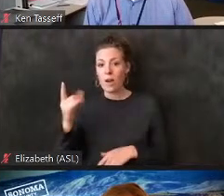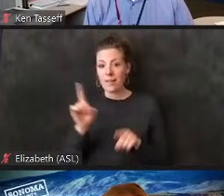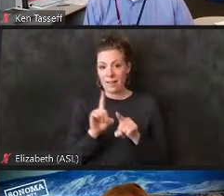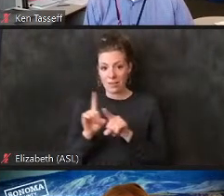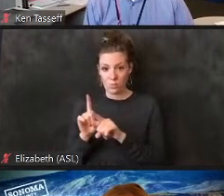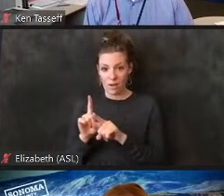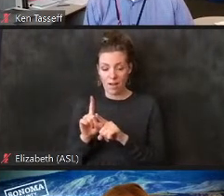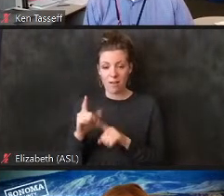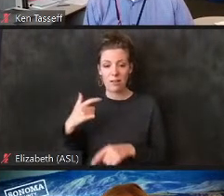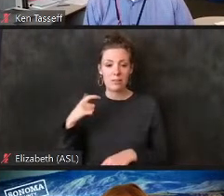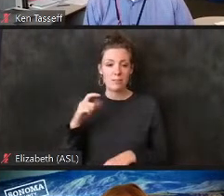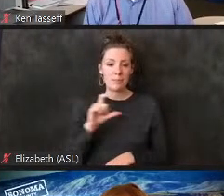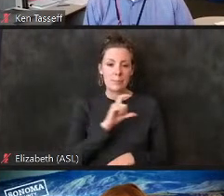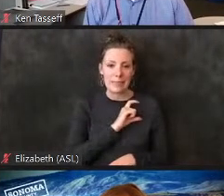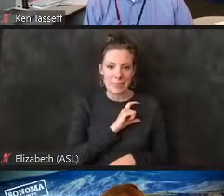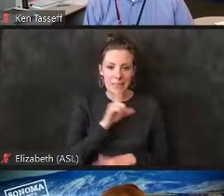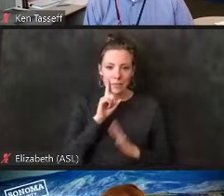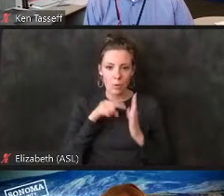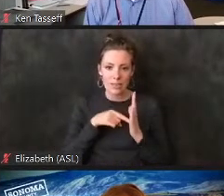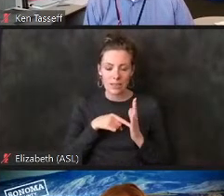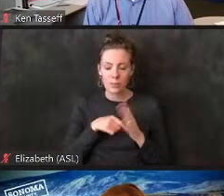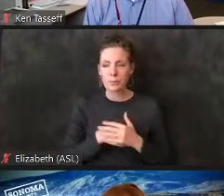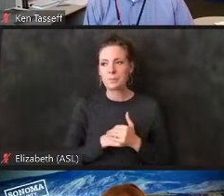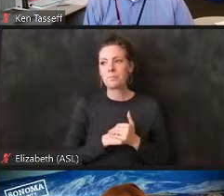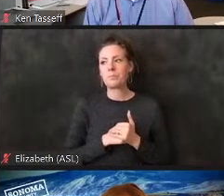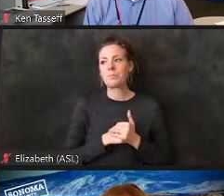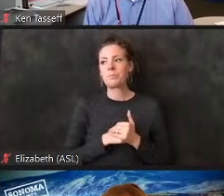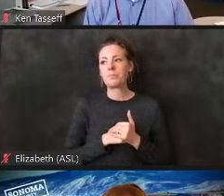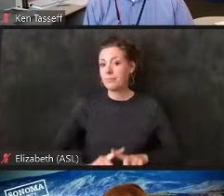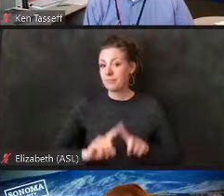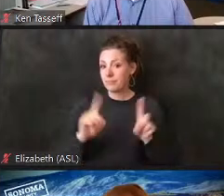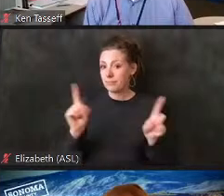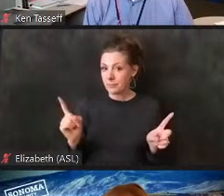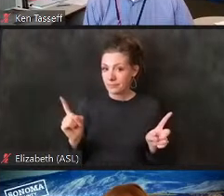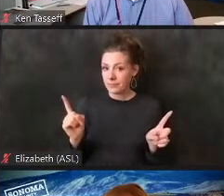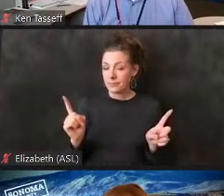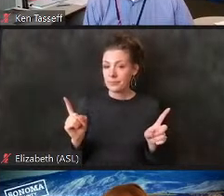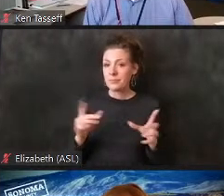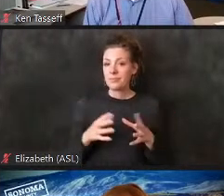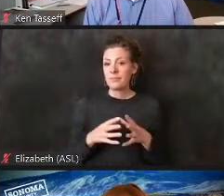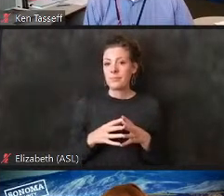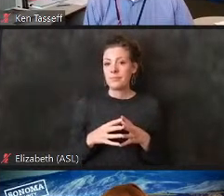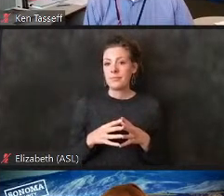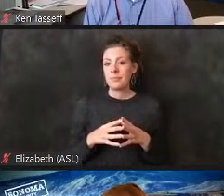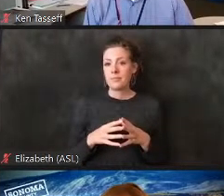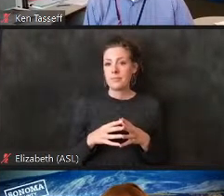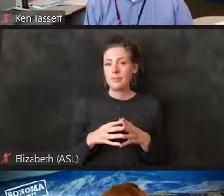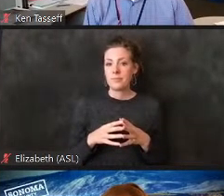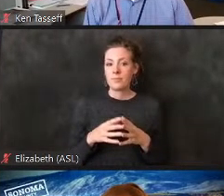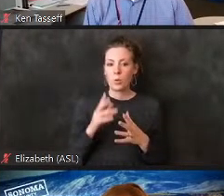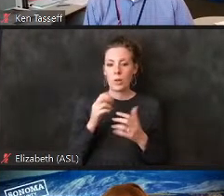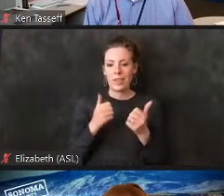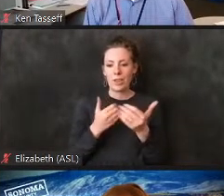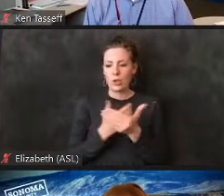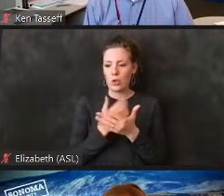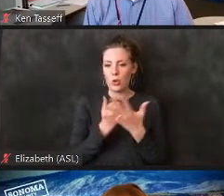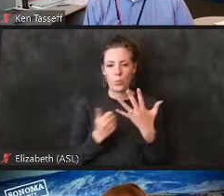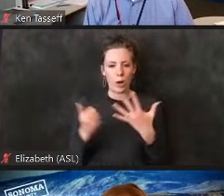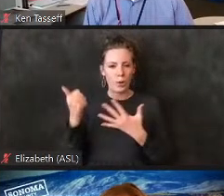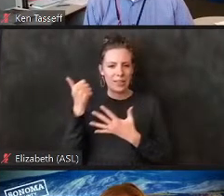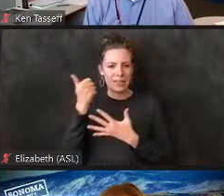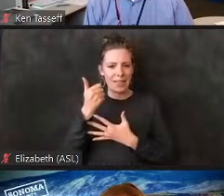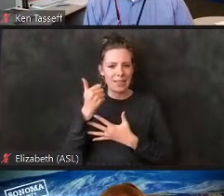de emergencia que también están y también personas de la sistema de policía que también califican